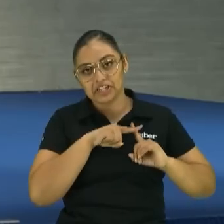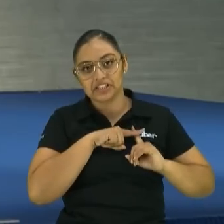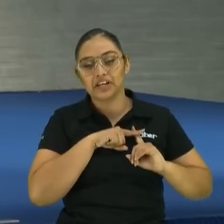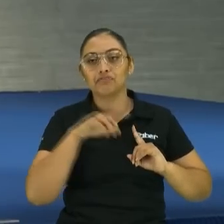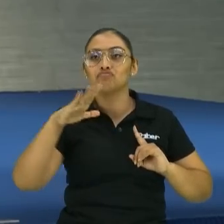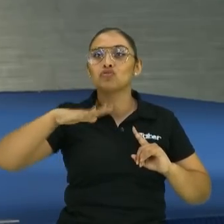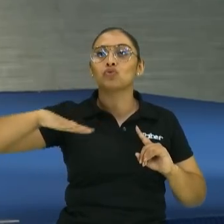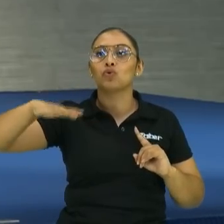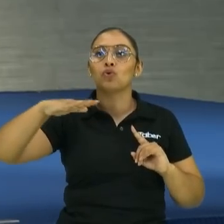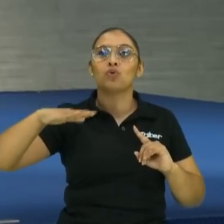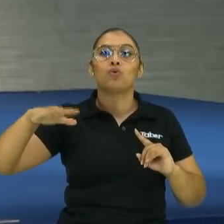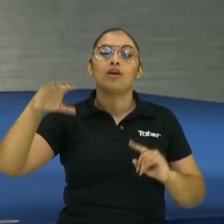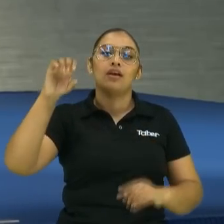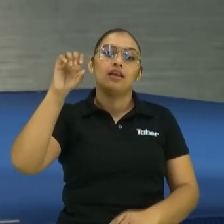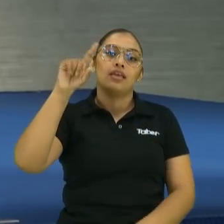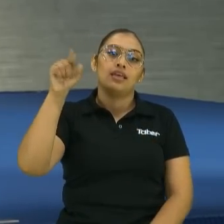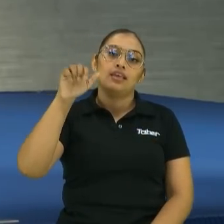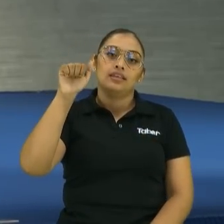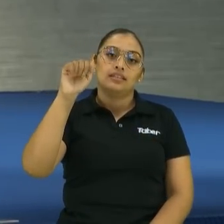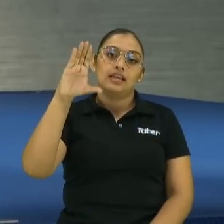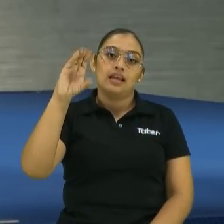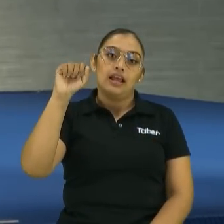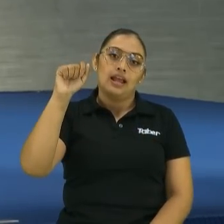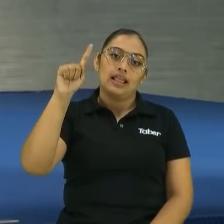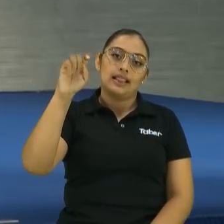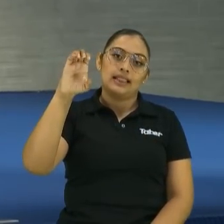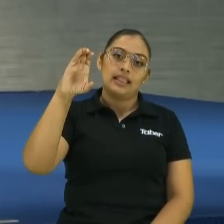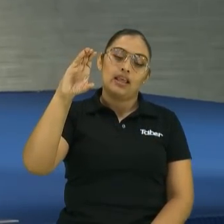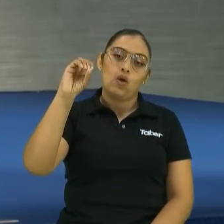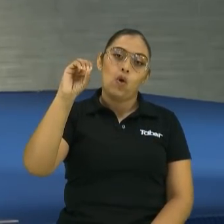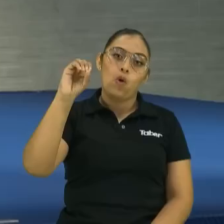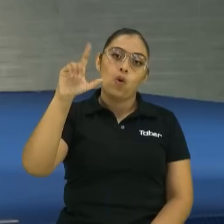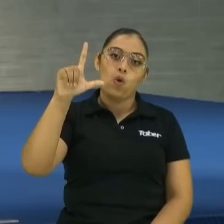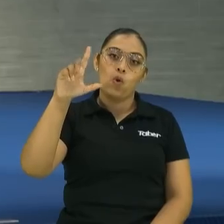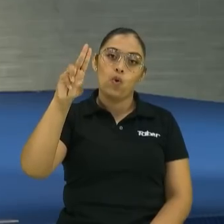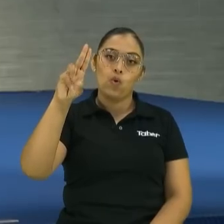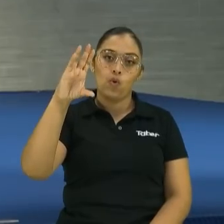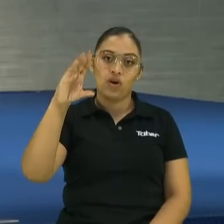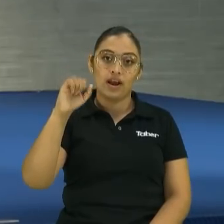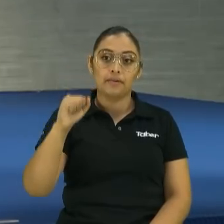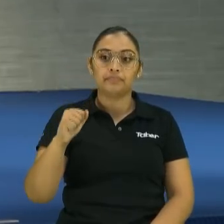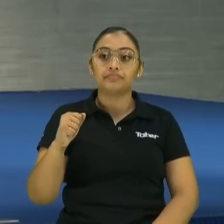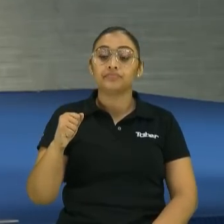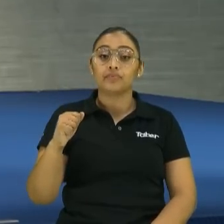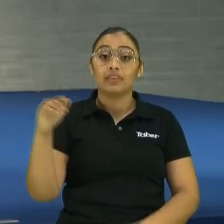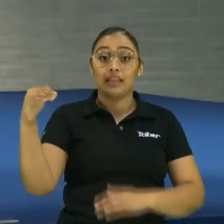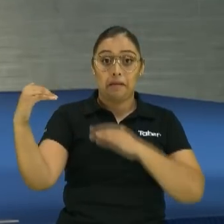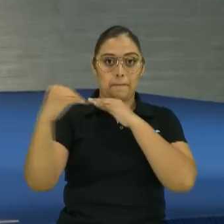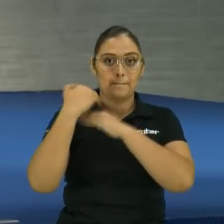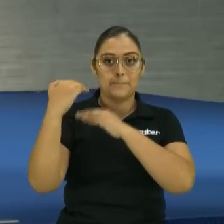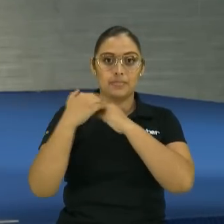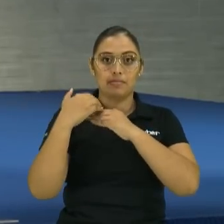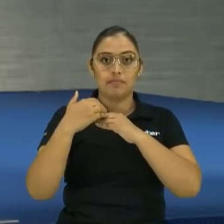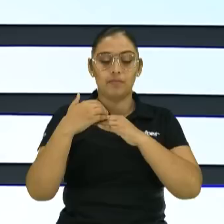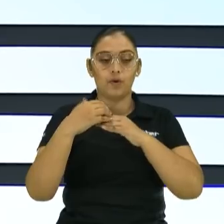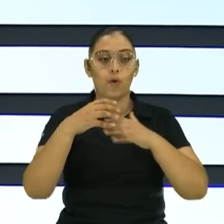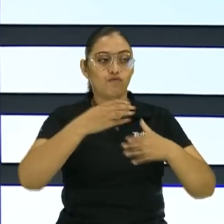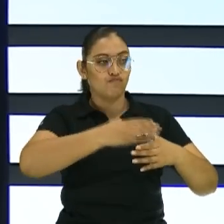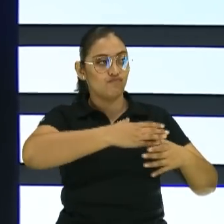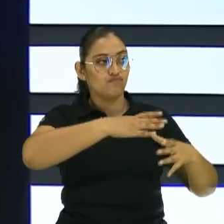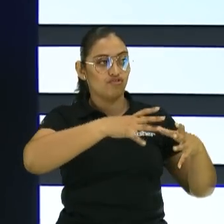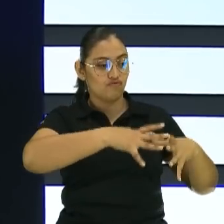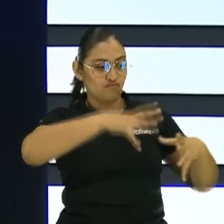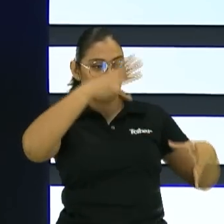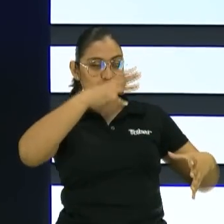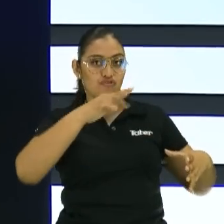Zacatecoluca su nombre Emerson me mandó a dejar una cafetera preciosa pero de verdad